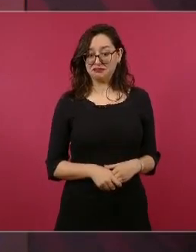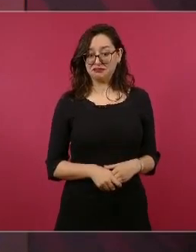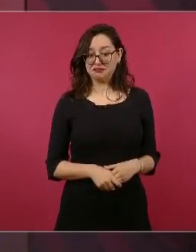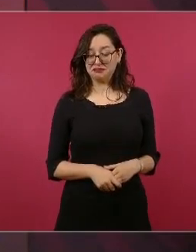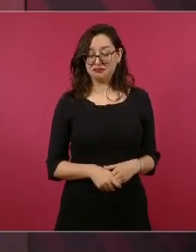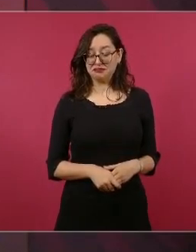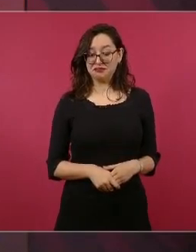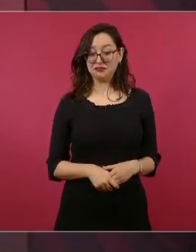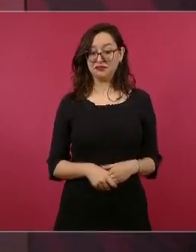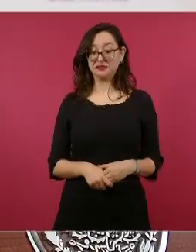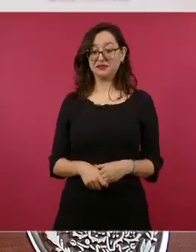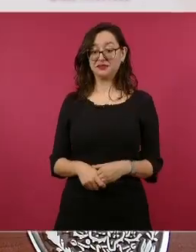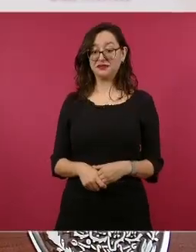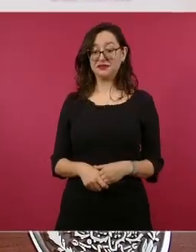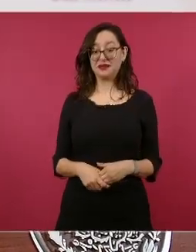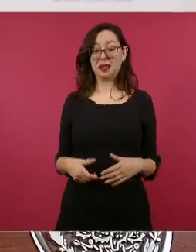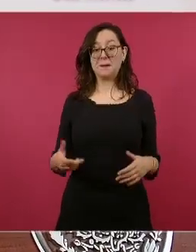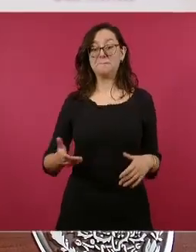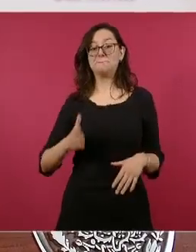más